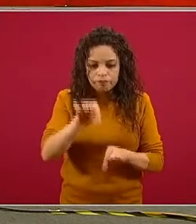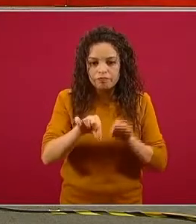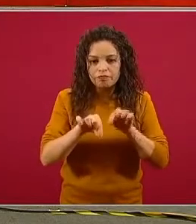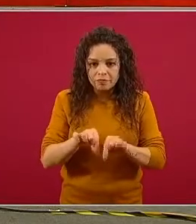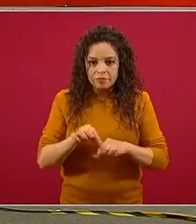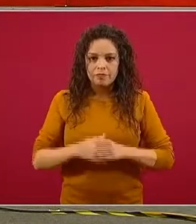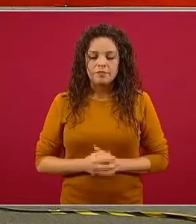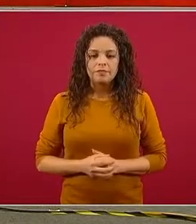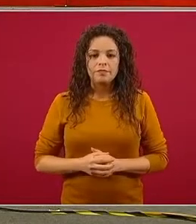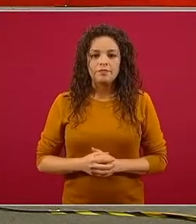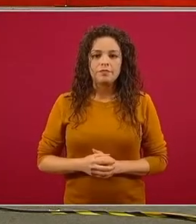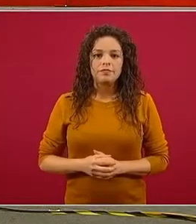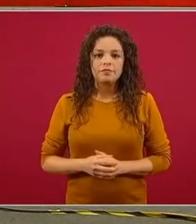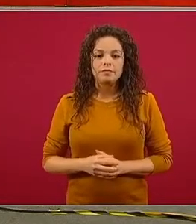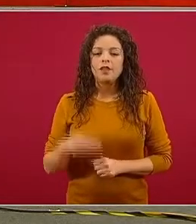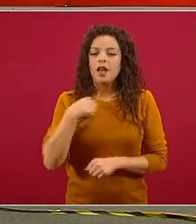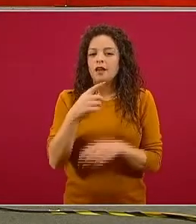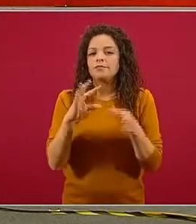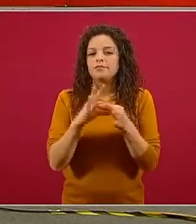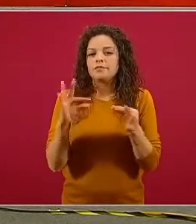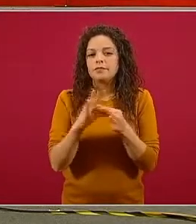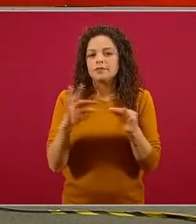una manera relativamente